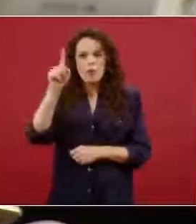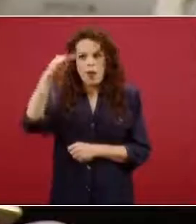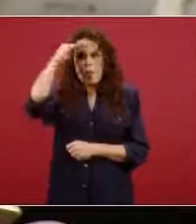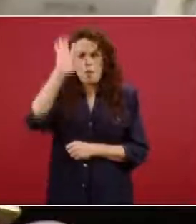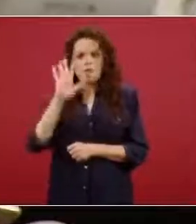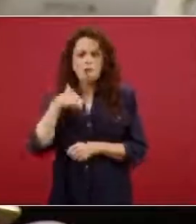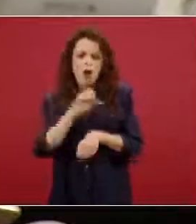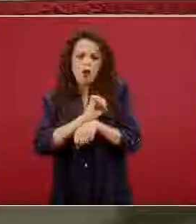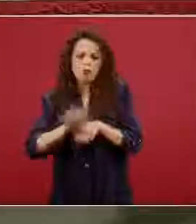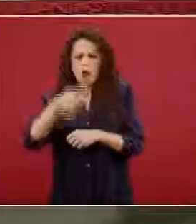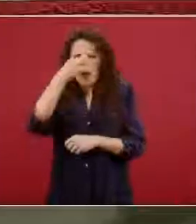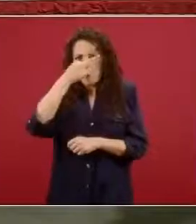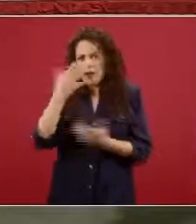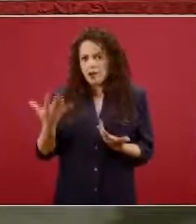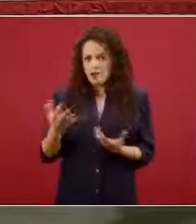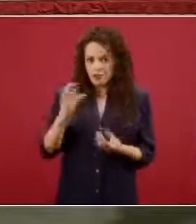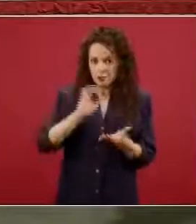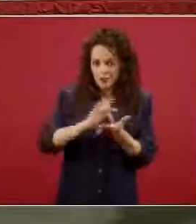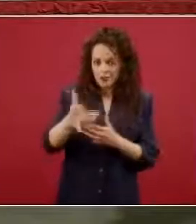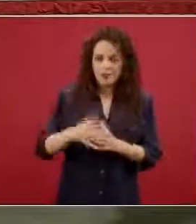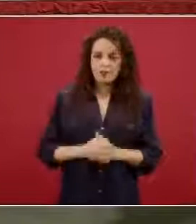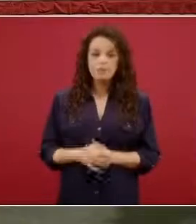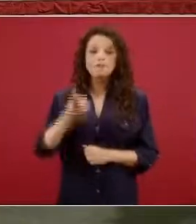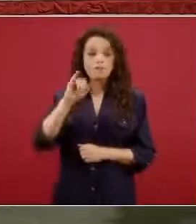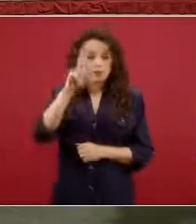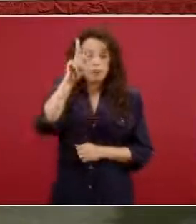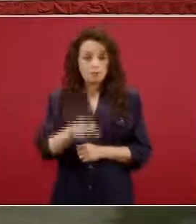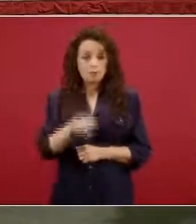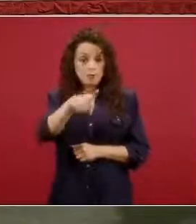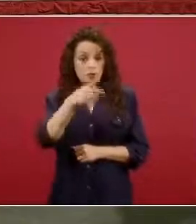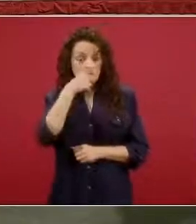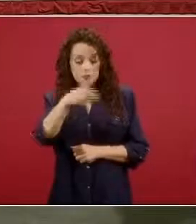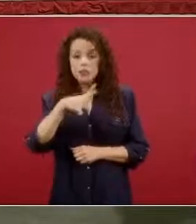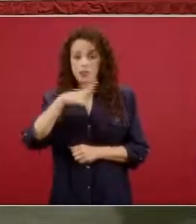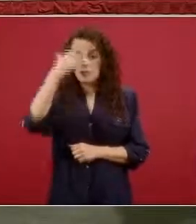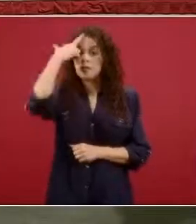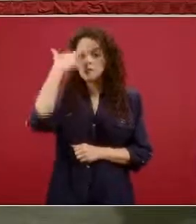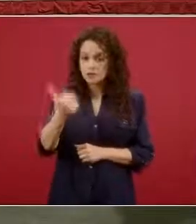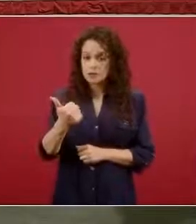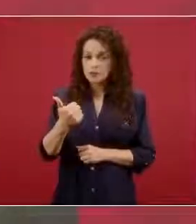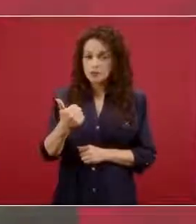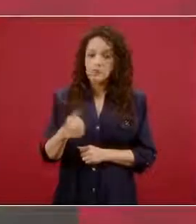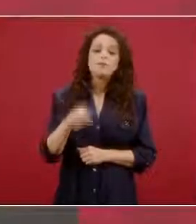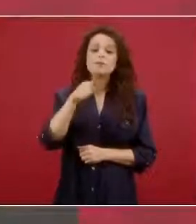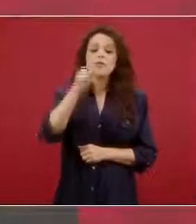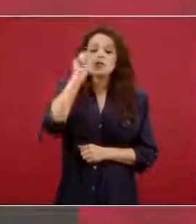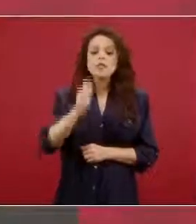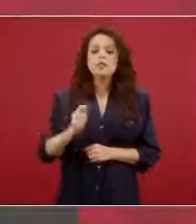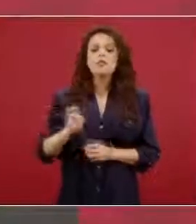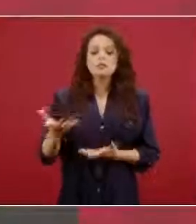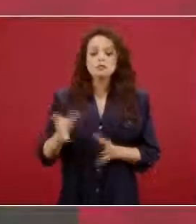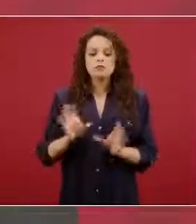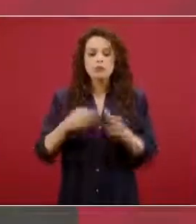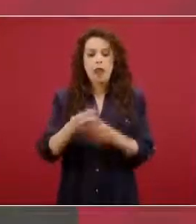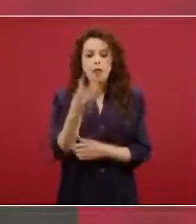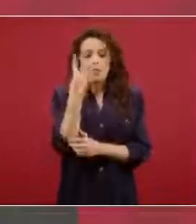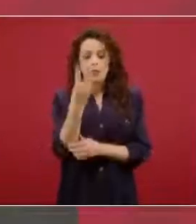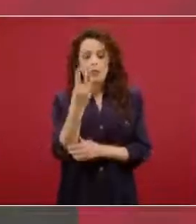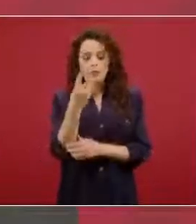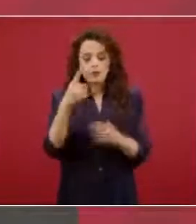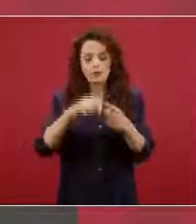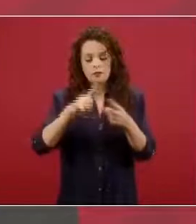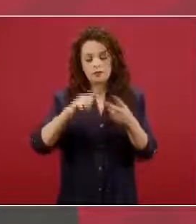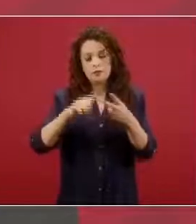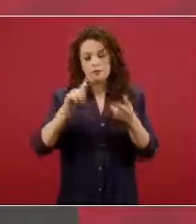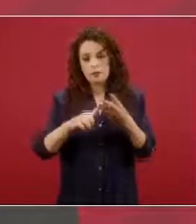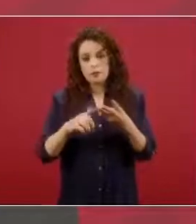tenía gripa. Gracias. Es correcto lo que usted dice. Esta se trata de un grupo de pruebas, hay 3 candidatas, hay